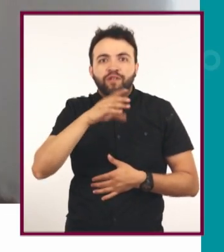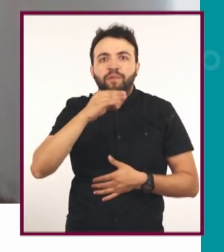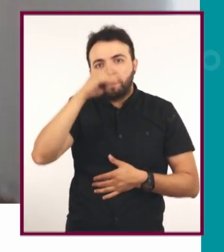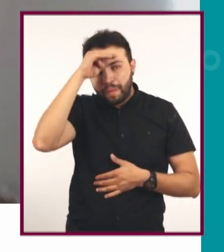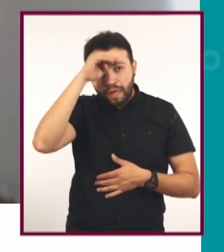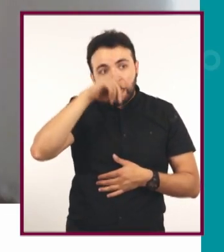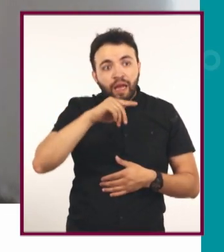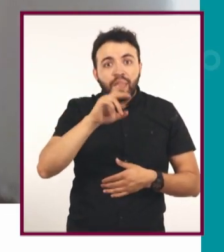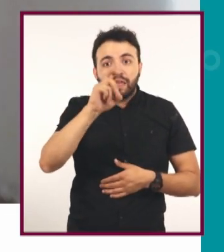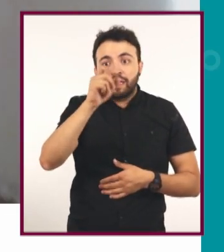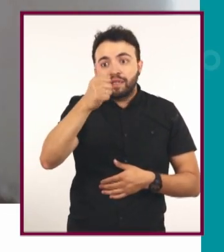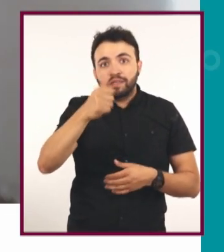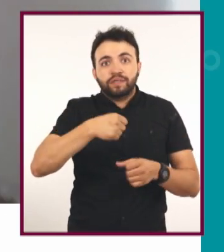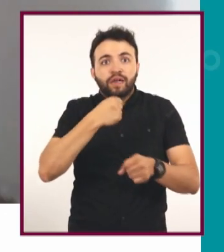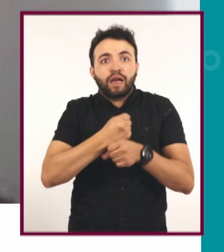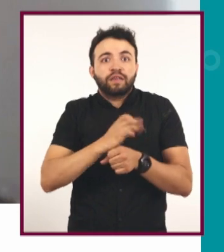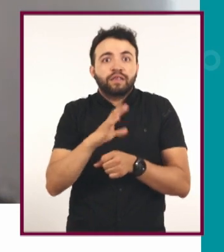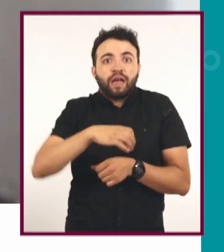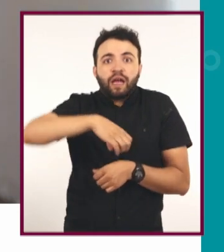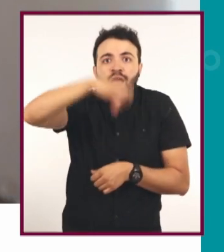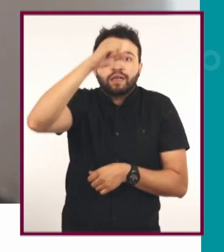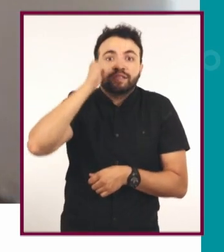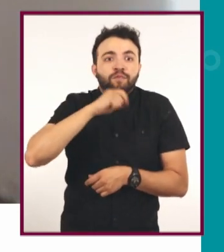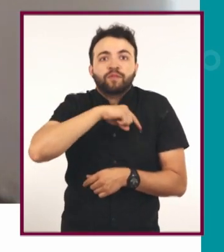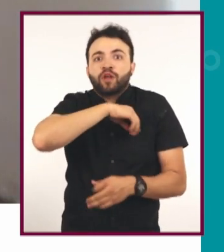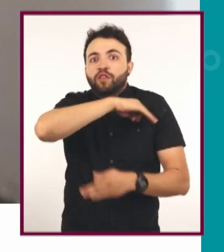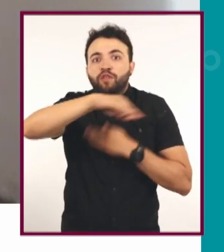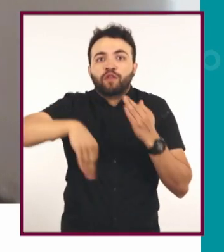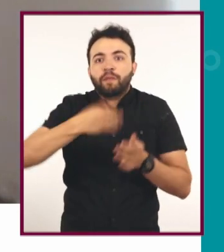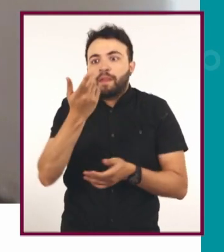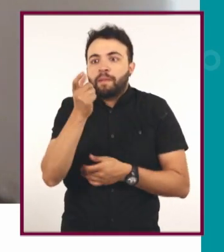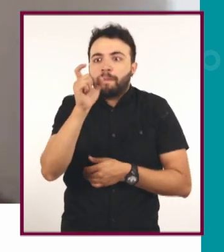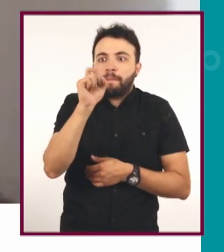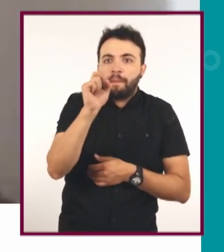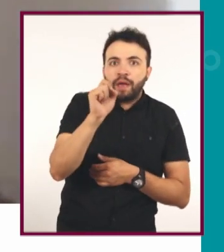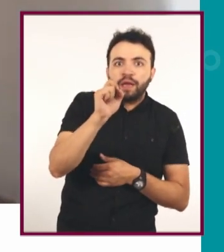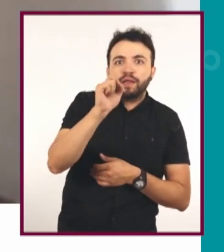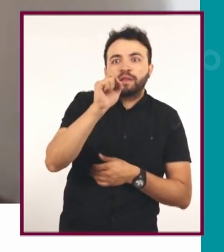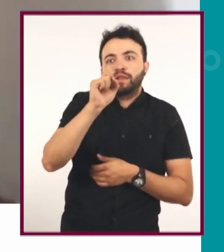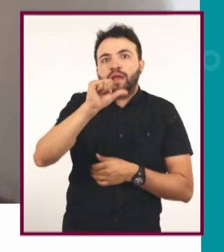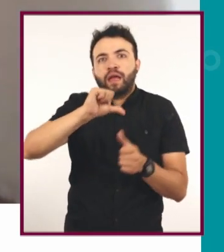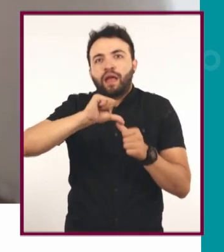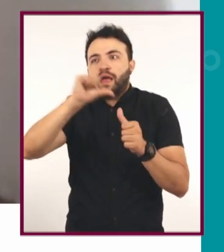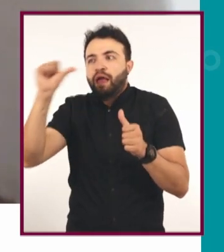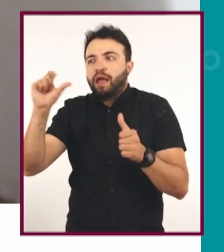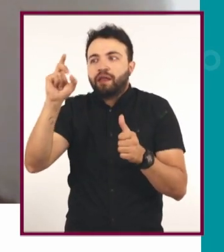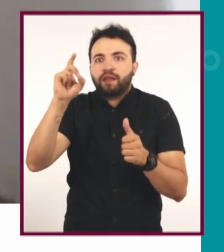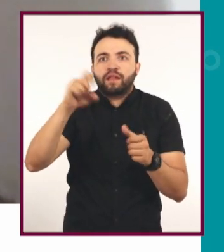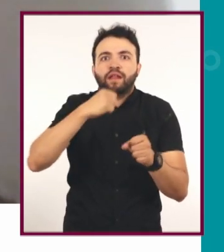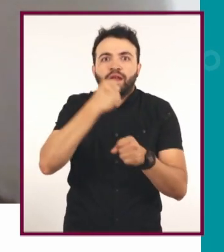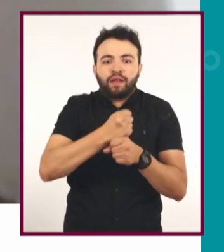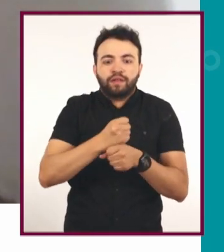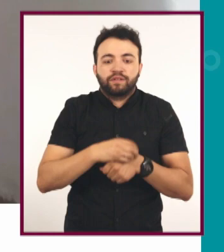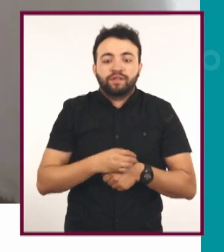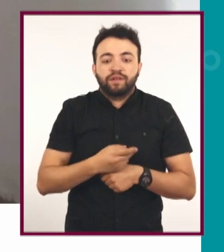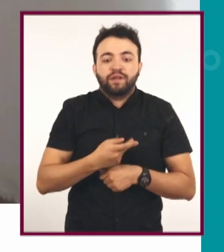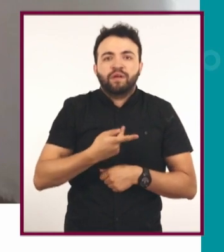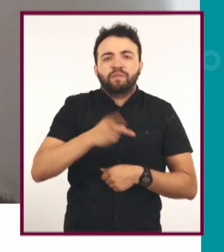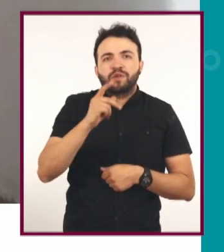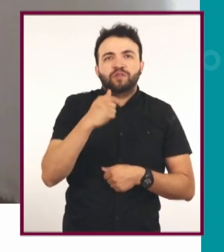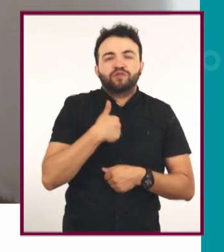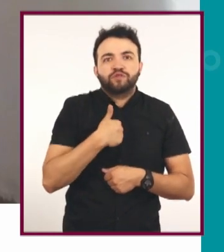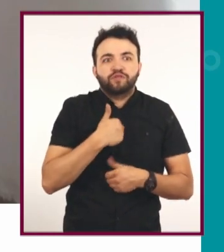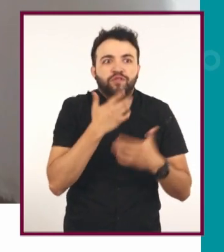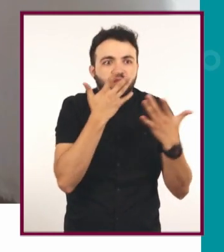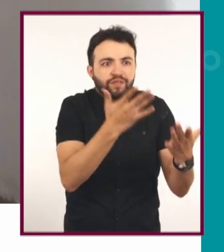es una edad ya un poco más grande de lo promedio, ¿no? Que es más cercano a los finales de los 20 o principios de los 30.